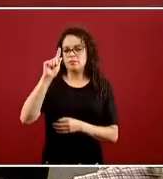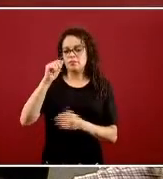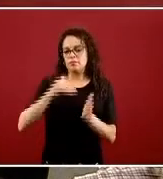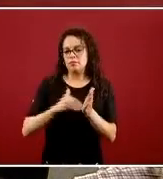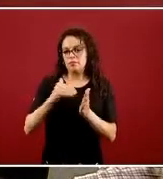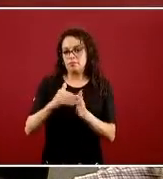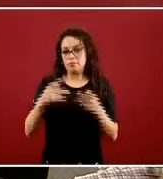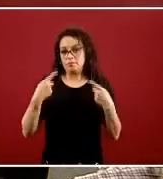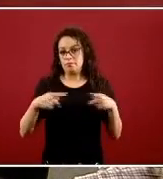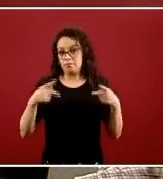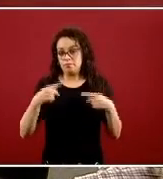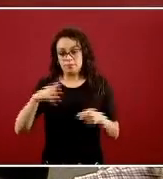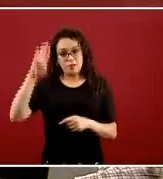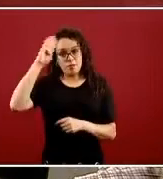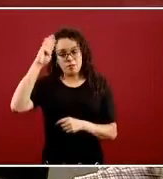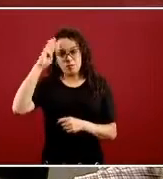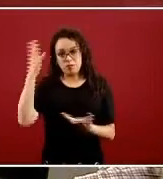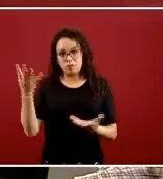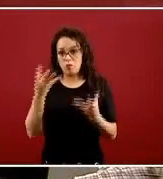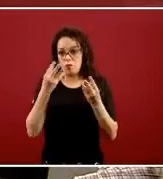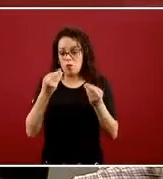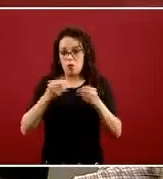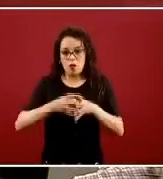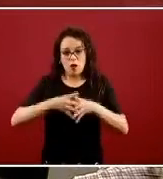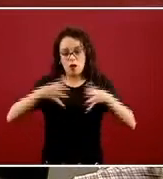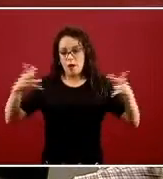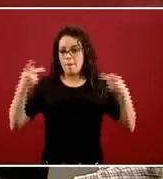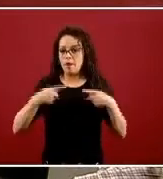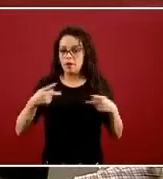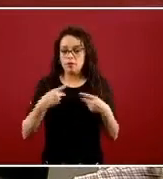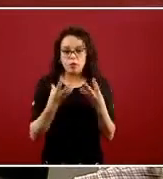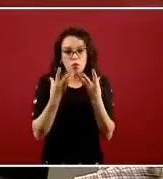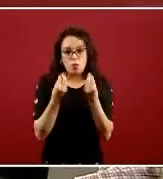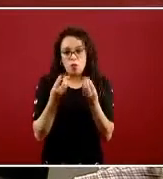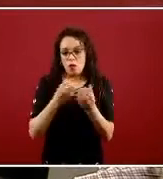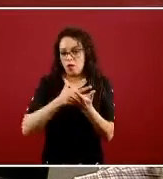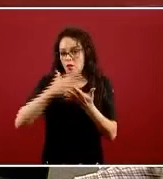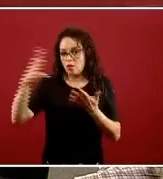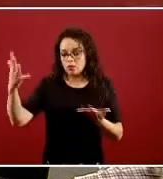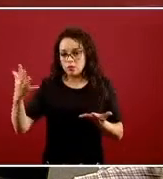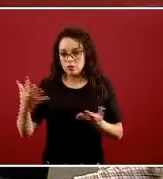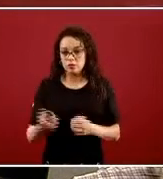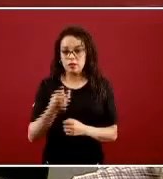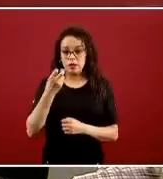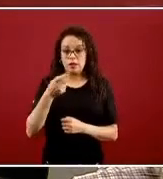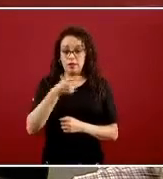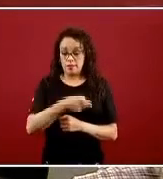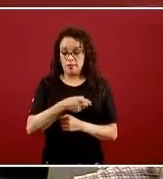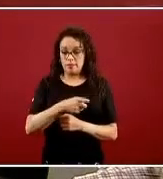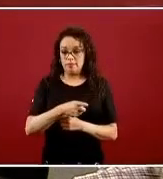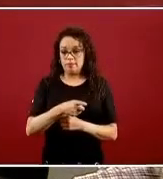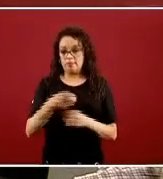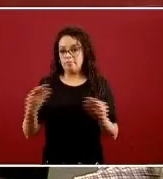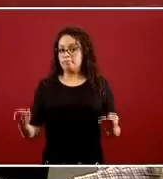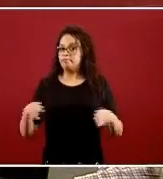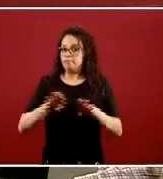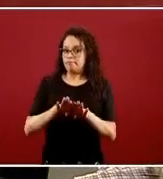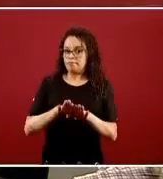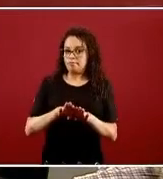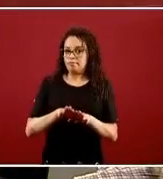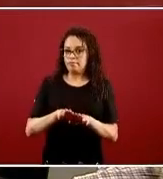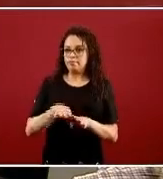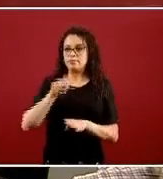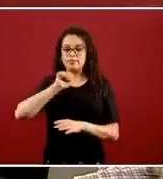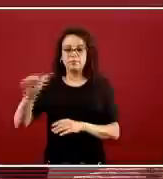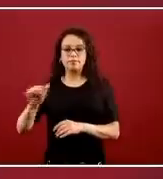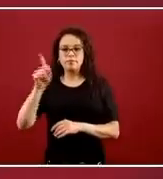es verdaderamente masiva. Una de las contribuciones principales fue la suspensión temporal o anticipada del ciclo